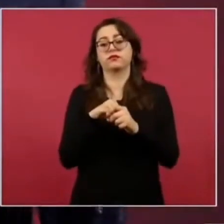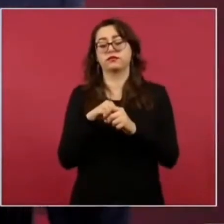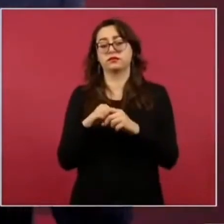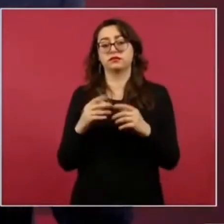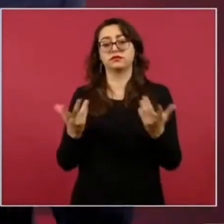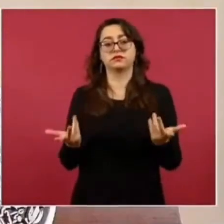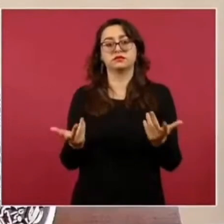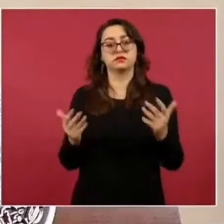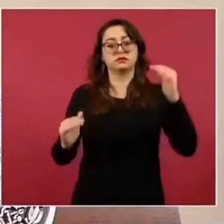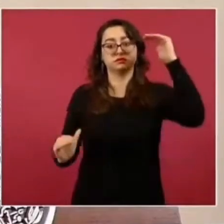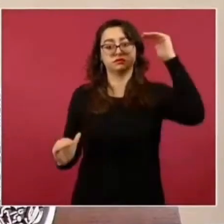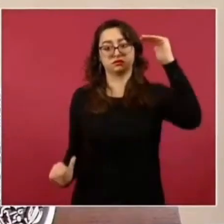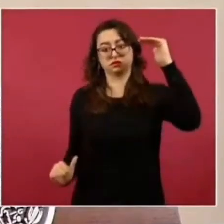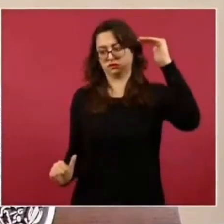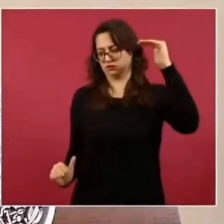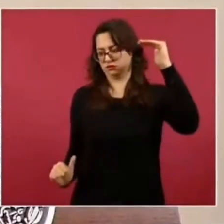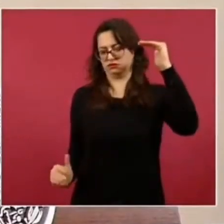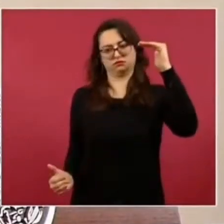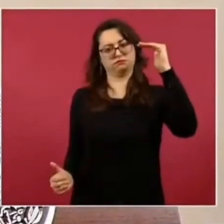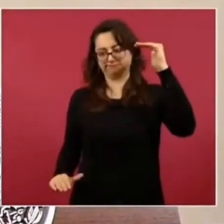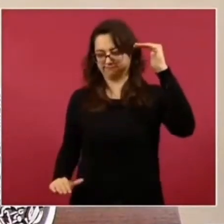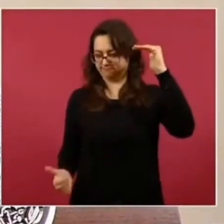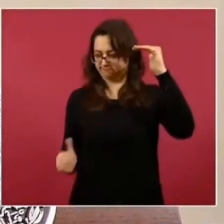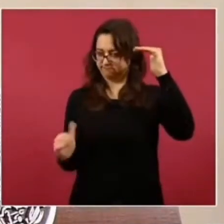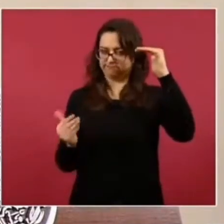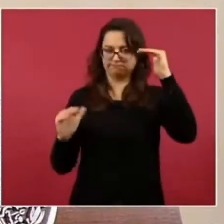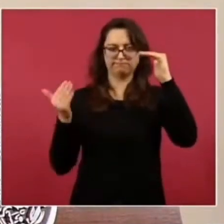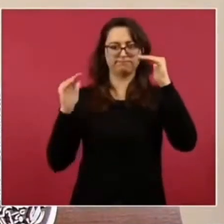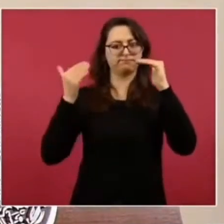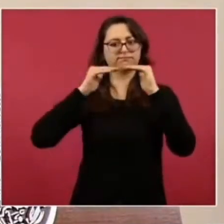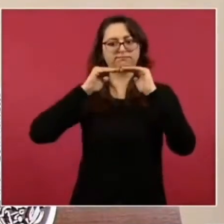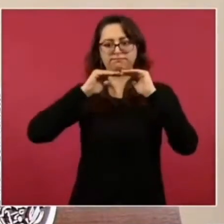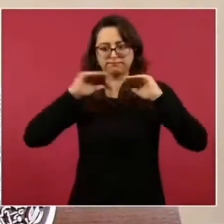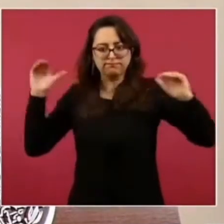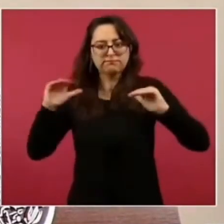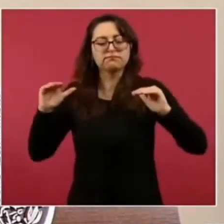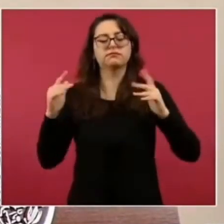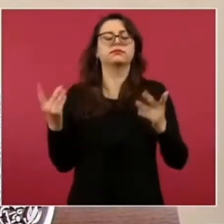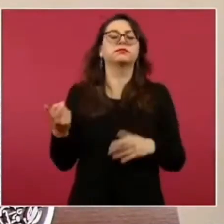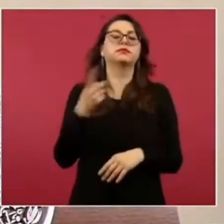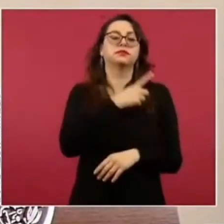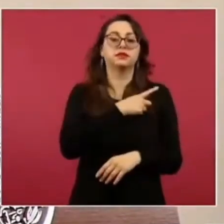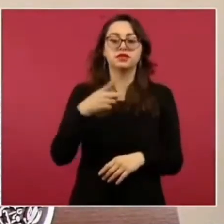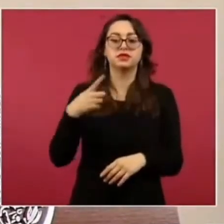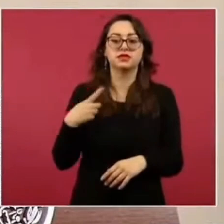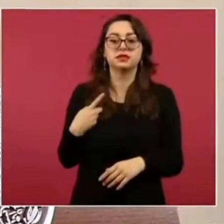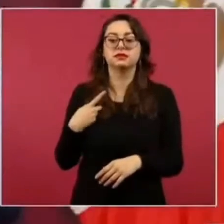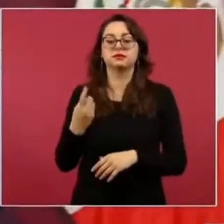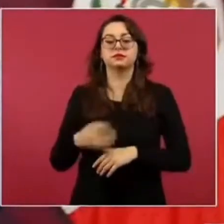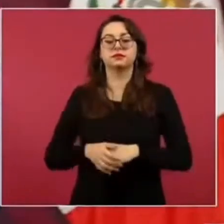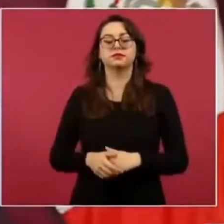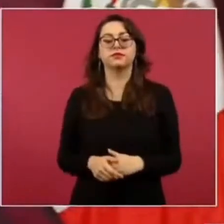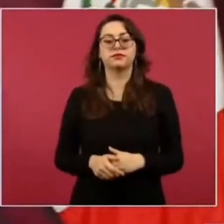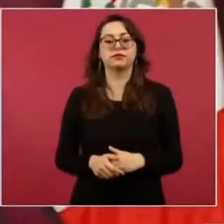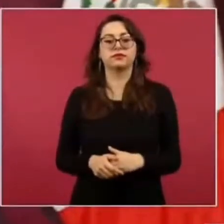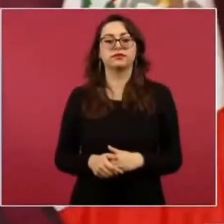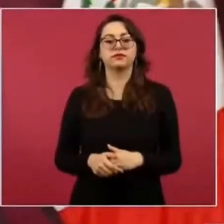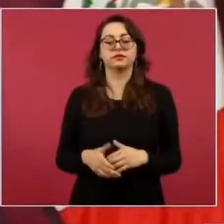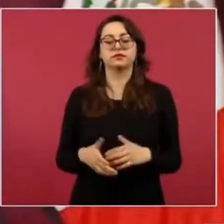estaba desequilibrado el crecimiento económico y